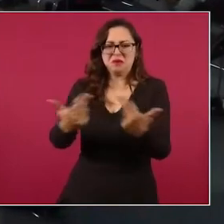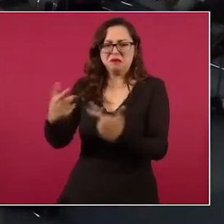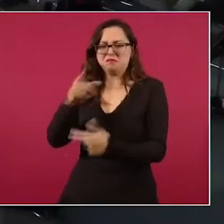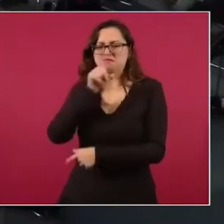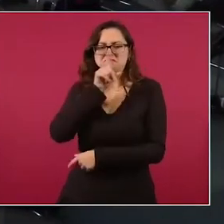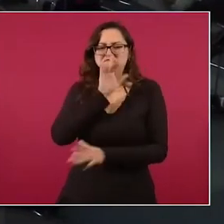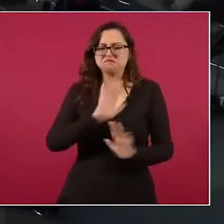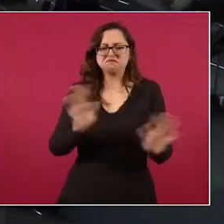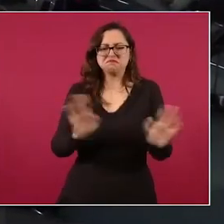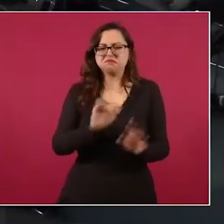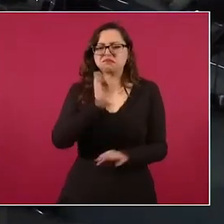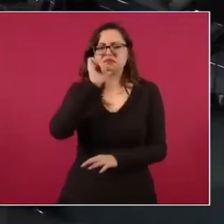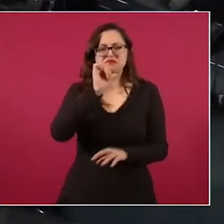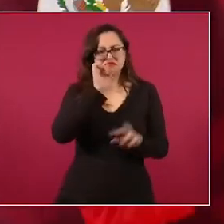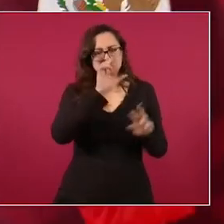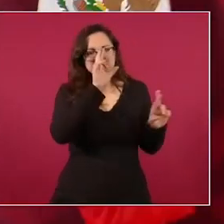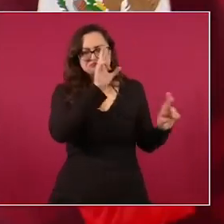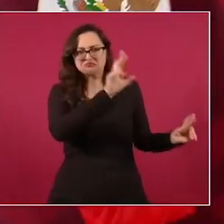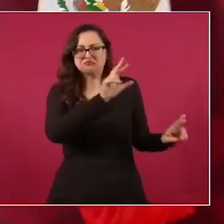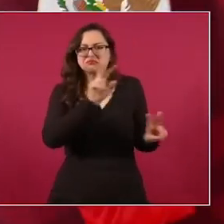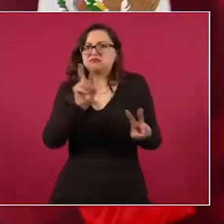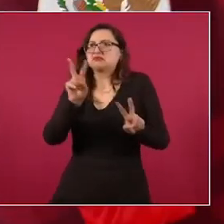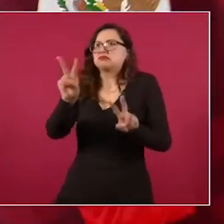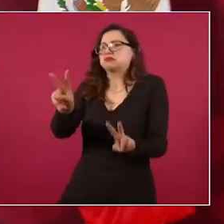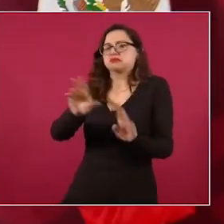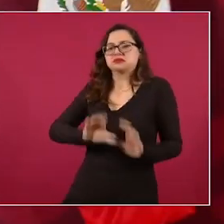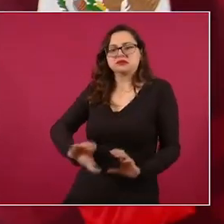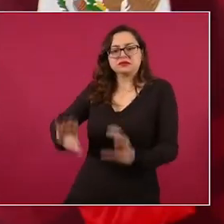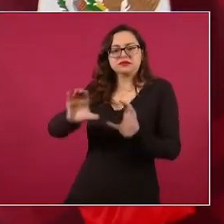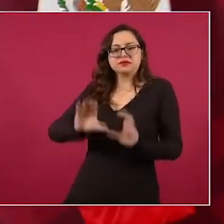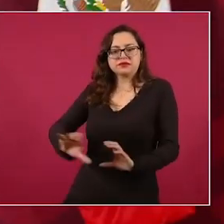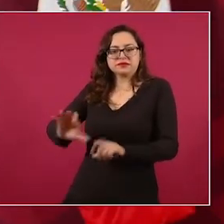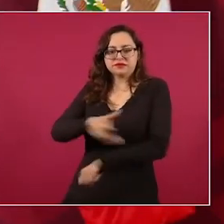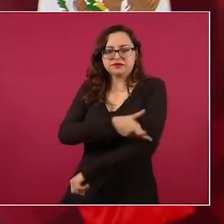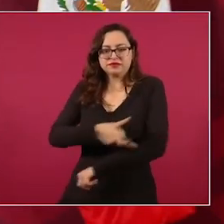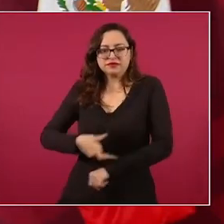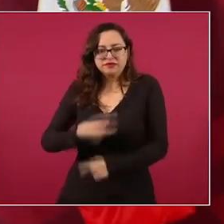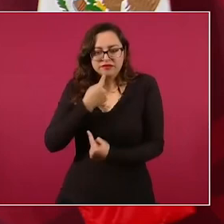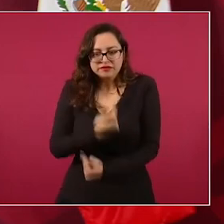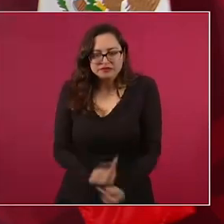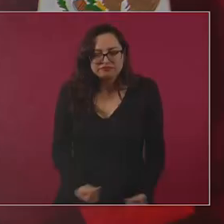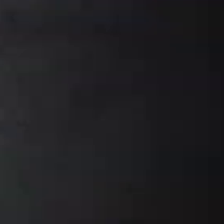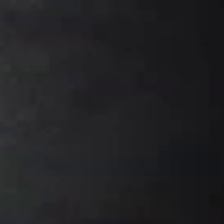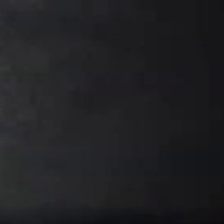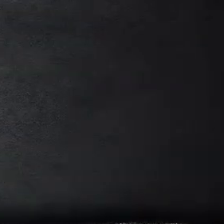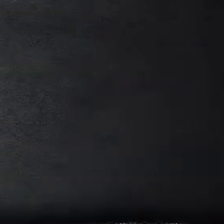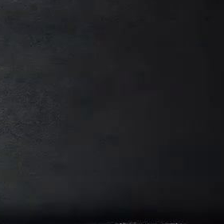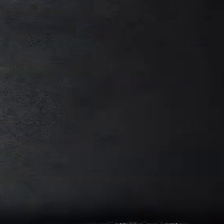a ver al grupo, y venían familias completas.